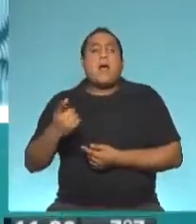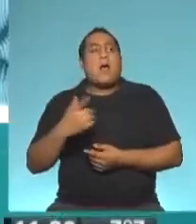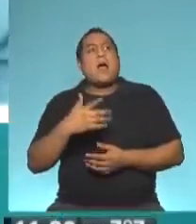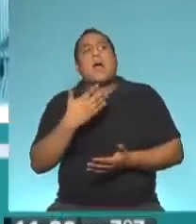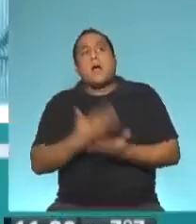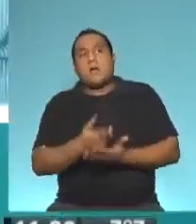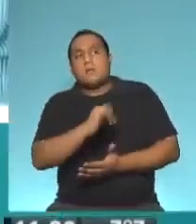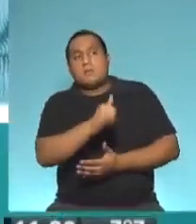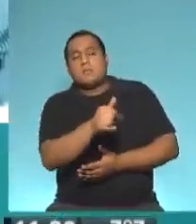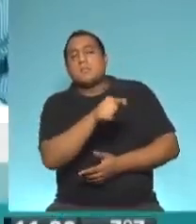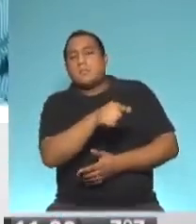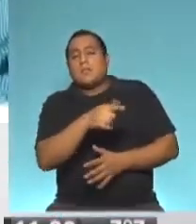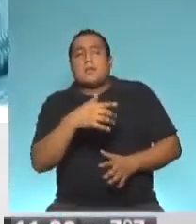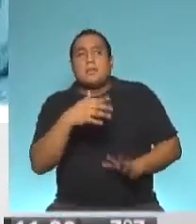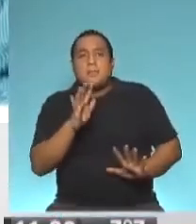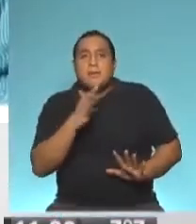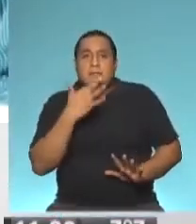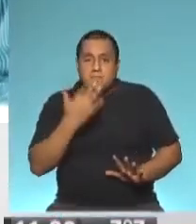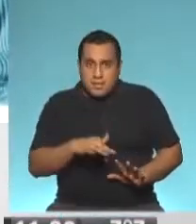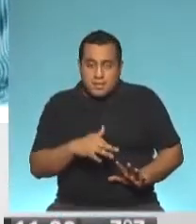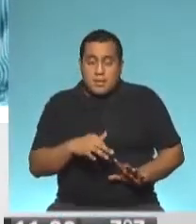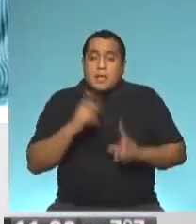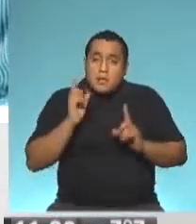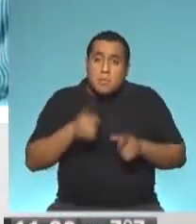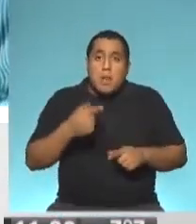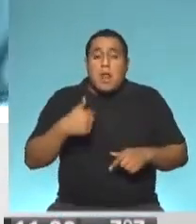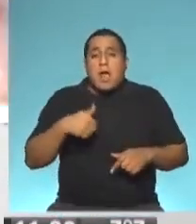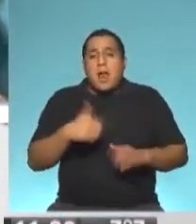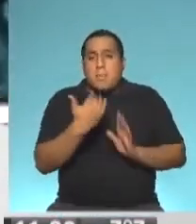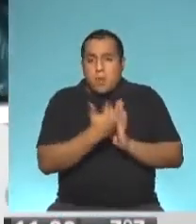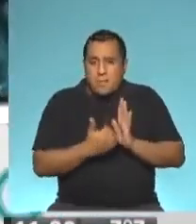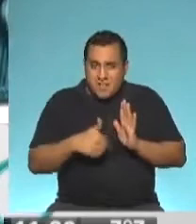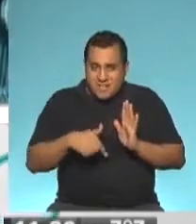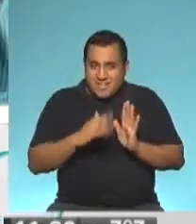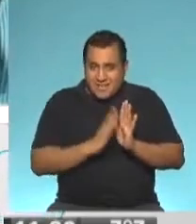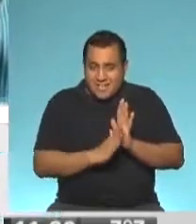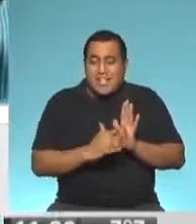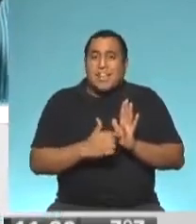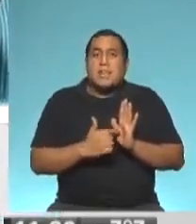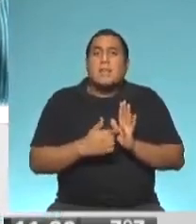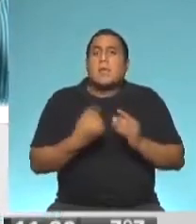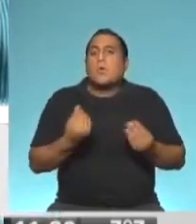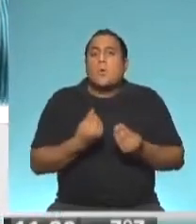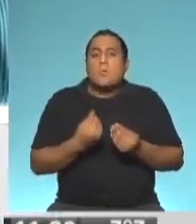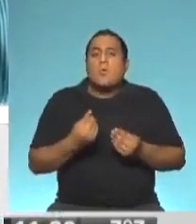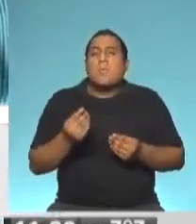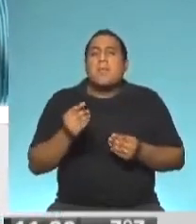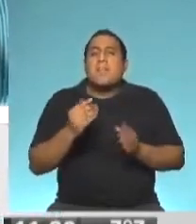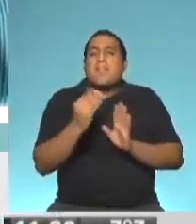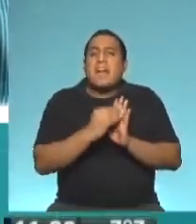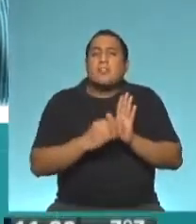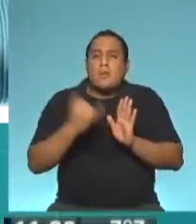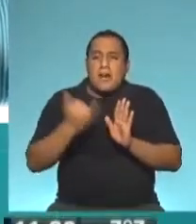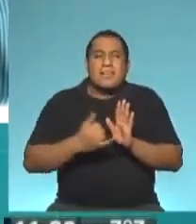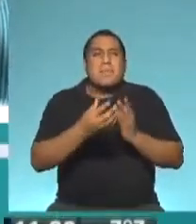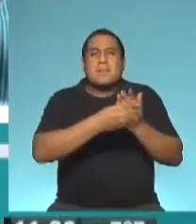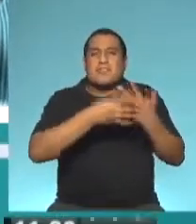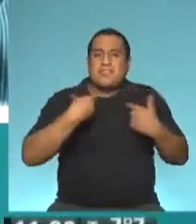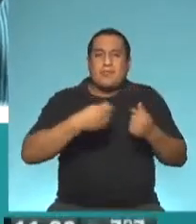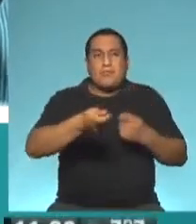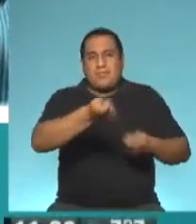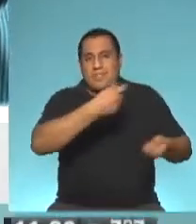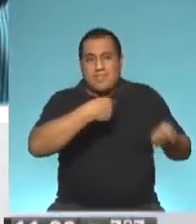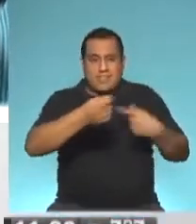mejor evidencia científica. Y también este programa lo que hace es, se alimenta de los datos del Ministerio de Salud y